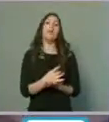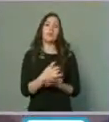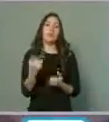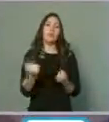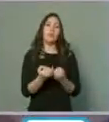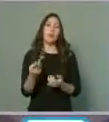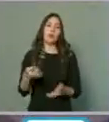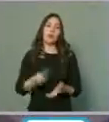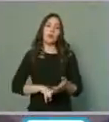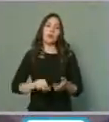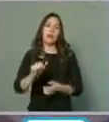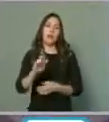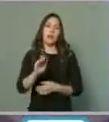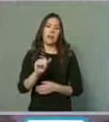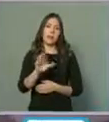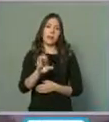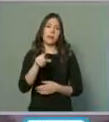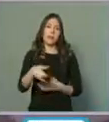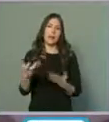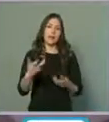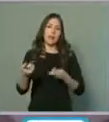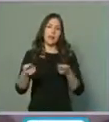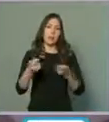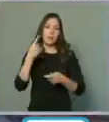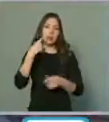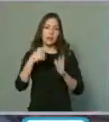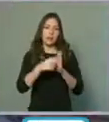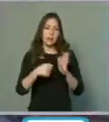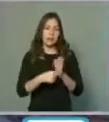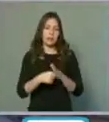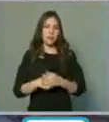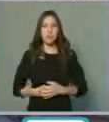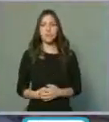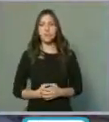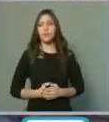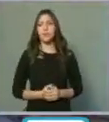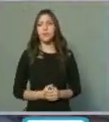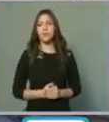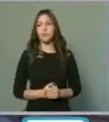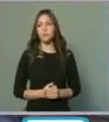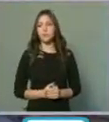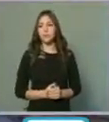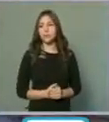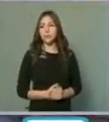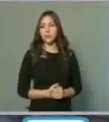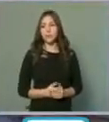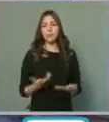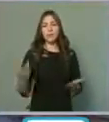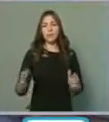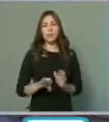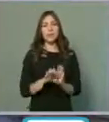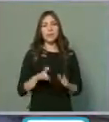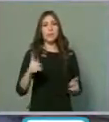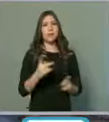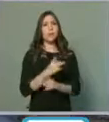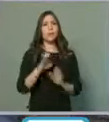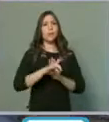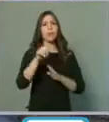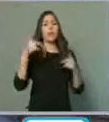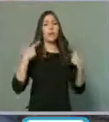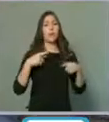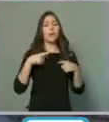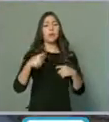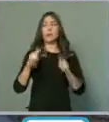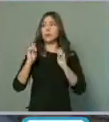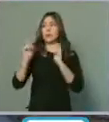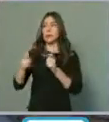albacea. Pero si hay varios herederos, tendrá que haber esa votación. Oye, Valentín, por ejemplo, ¿qué pasa si alguien te designa como albacea y